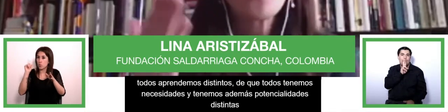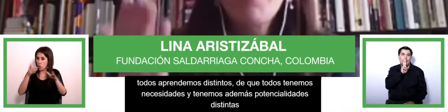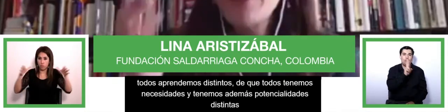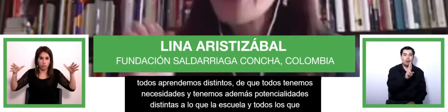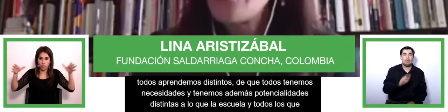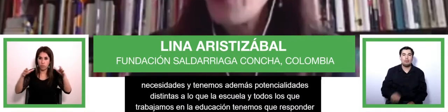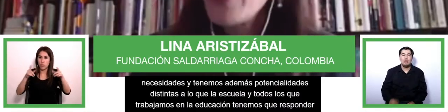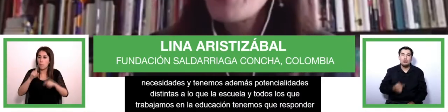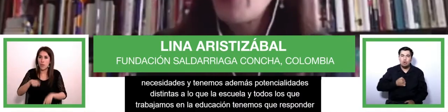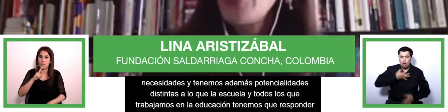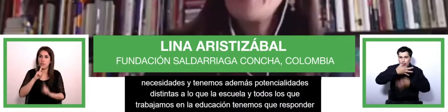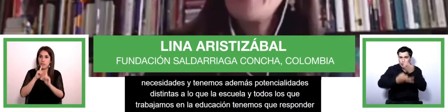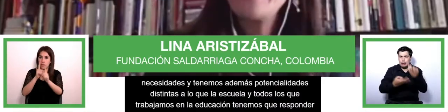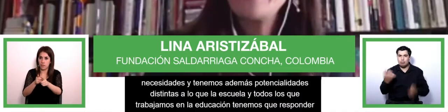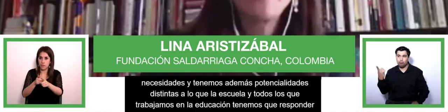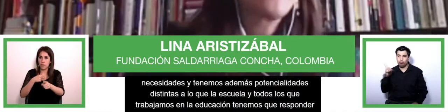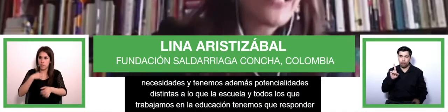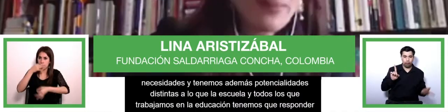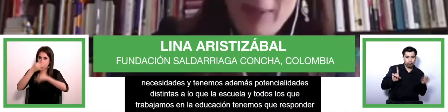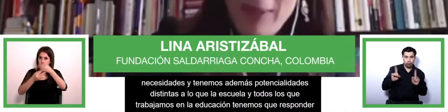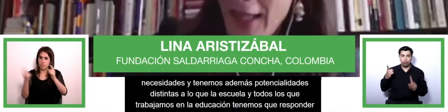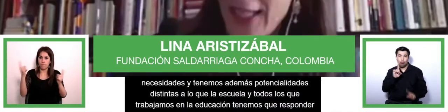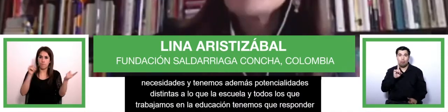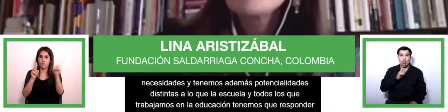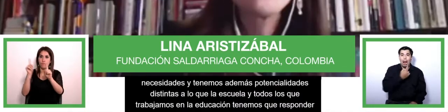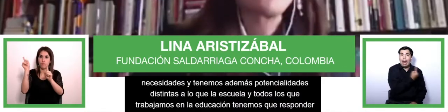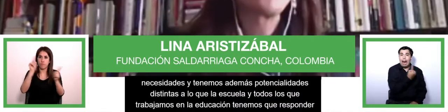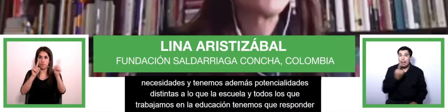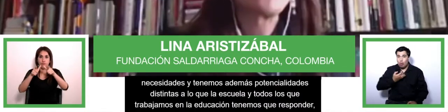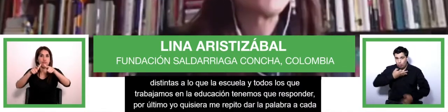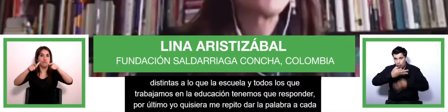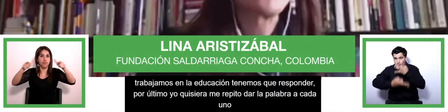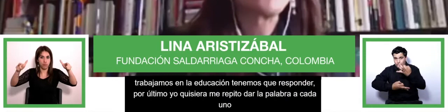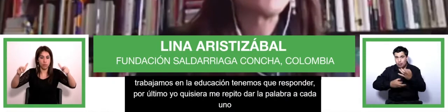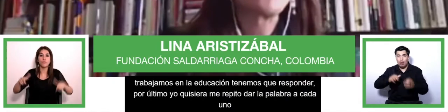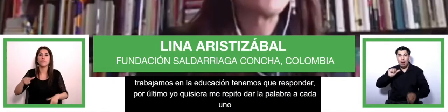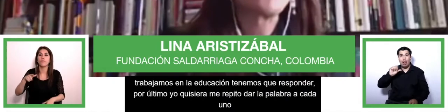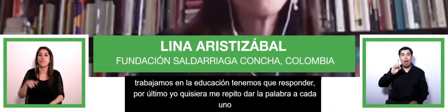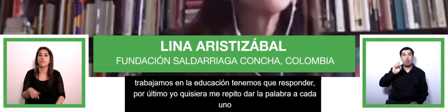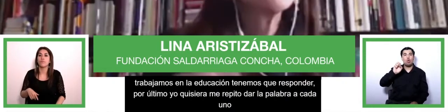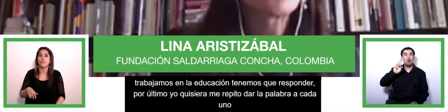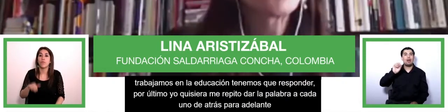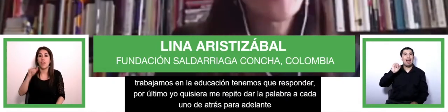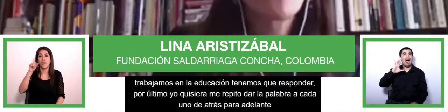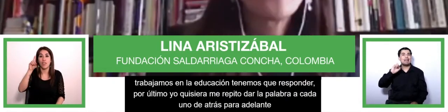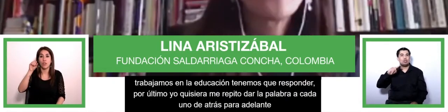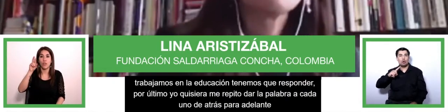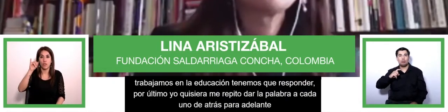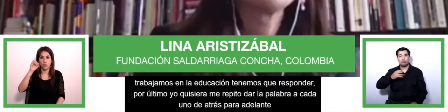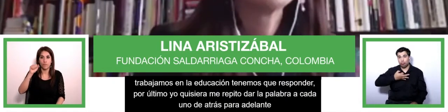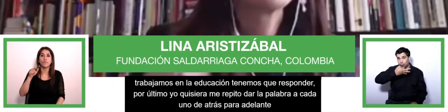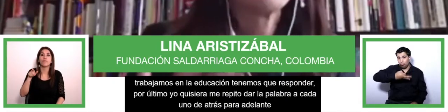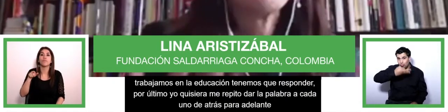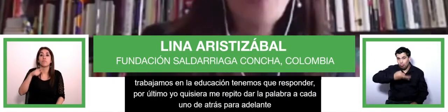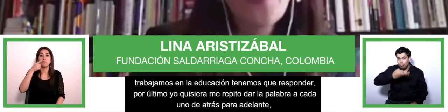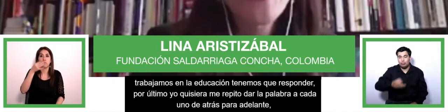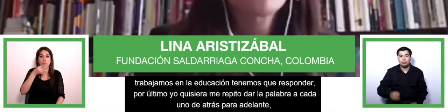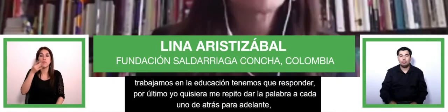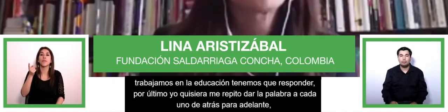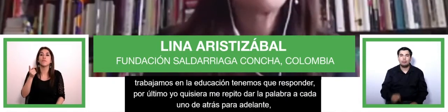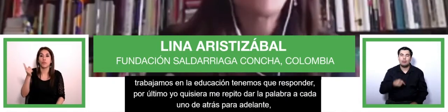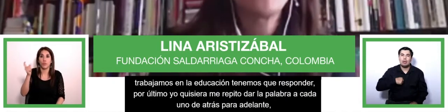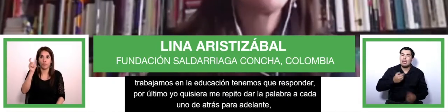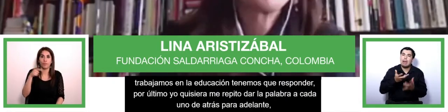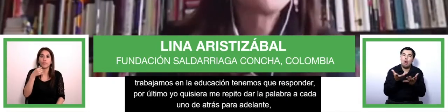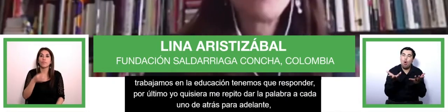palabra a cada uno, empezando pues por de atrás para adelante, por Adoración primero, como un consejo del cómo. A